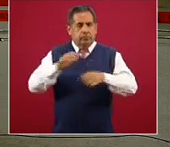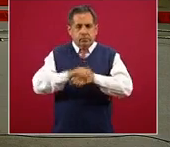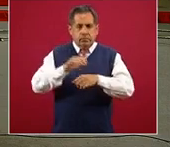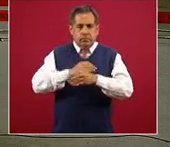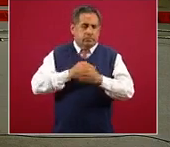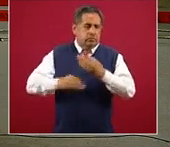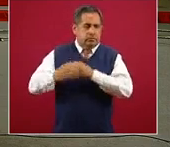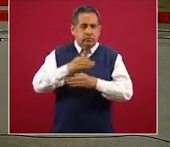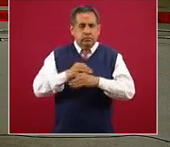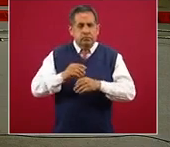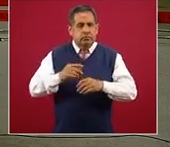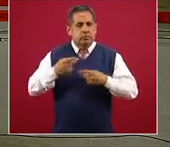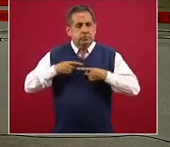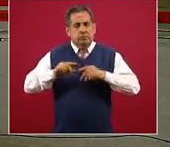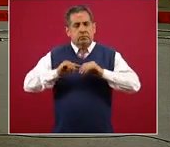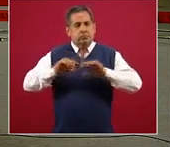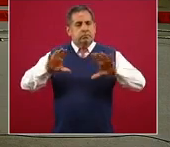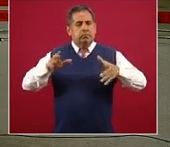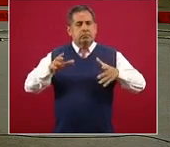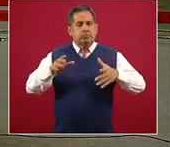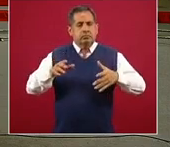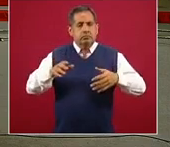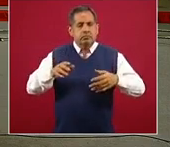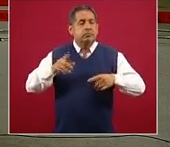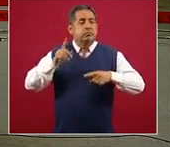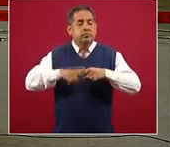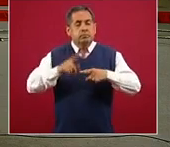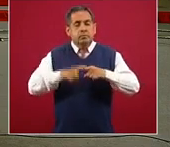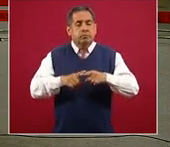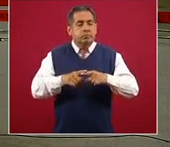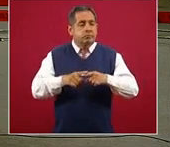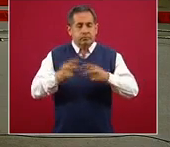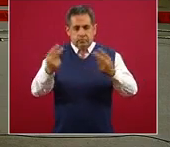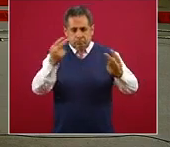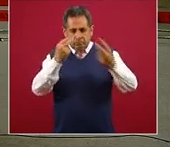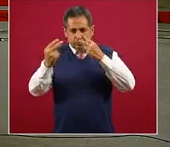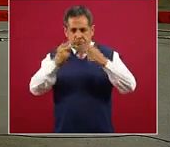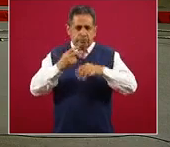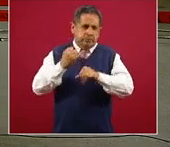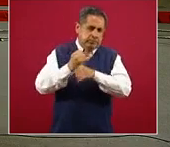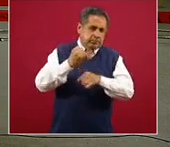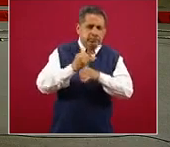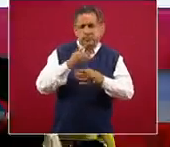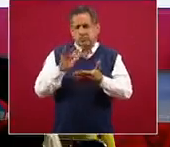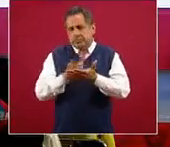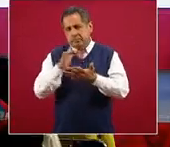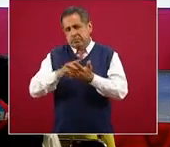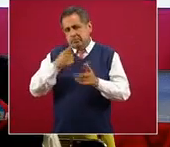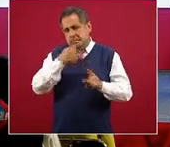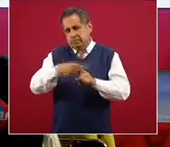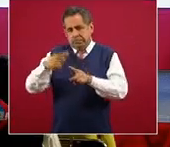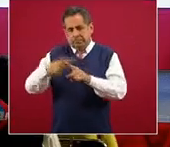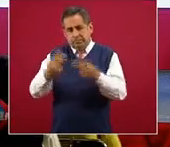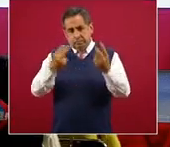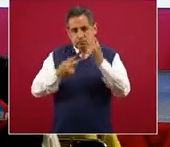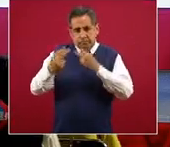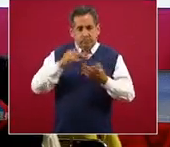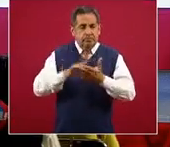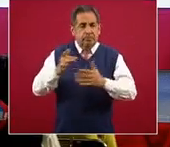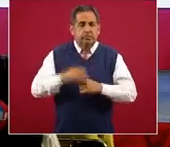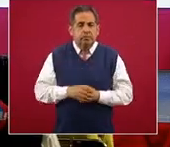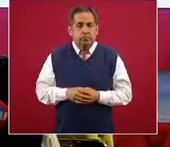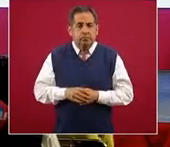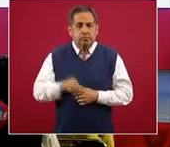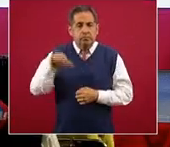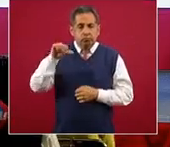amigas de los medios y a todos quienes nos siguen desde diversas plataformas y dispositivos. Hoy vamos